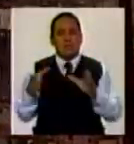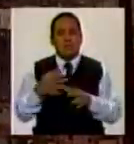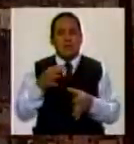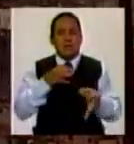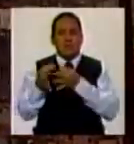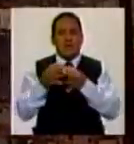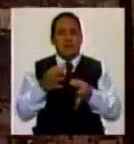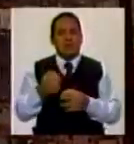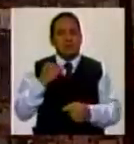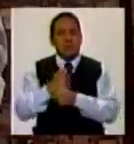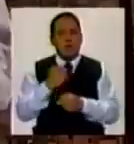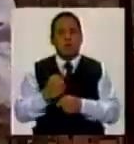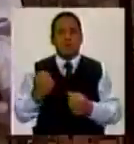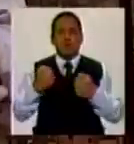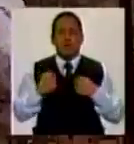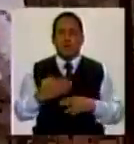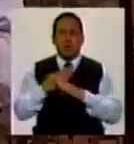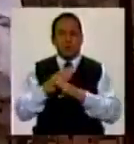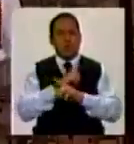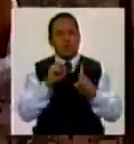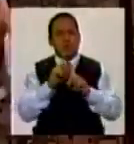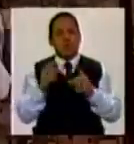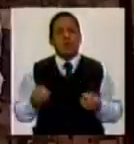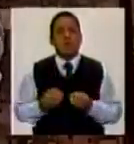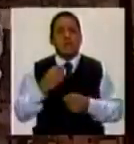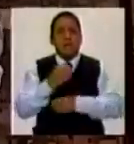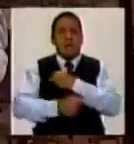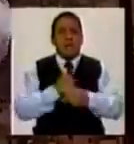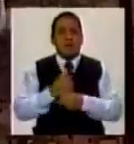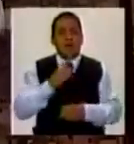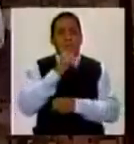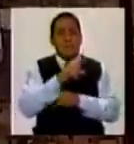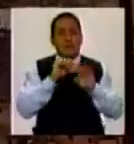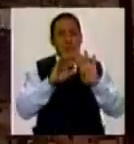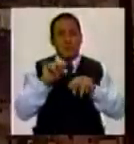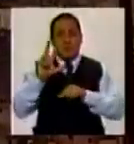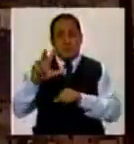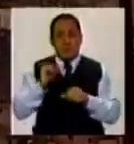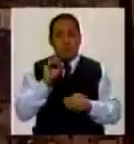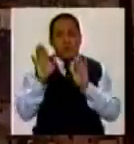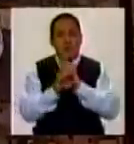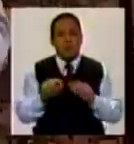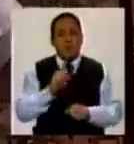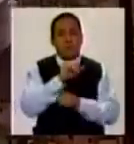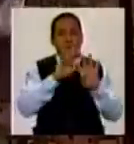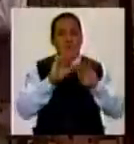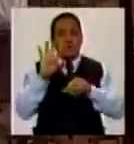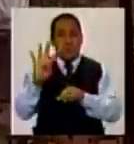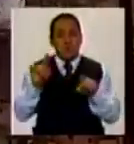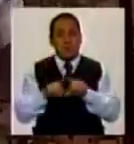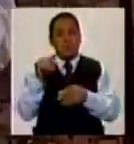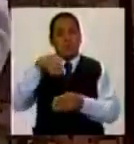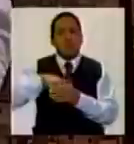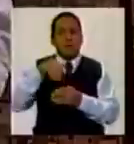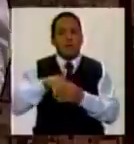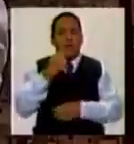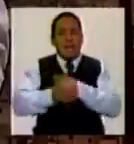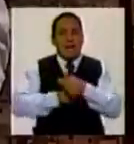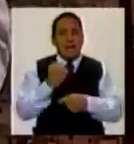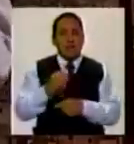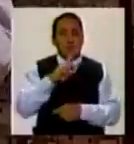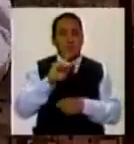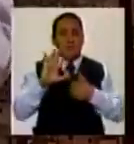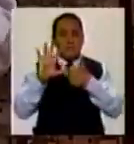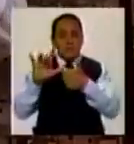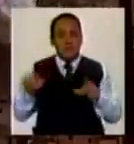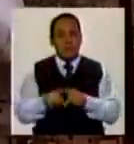qué hemos ido contra la revocación? Bueno, lo hemos hecho desde el 93. En el 94 votamos contra la ley. En el 2006 propusimos